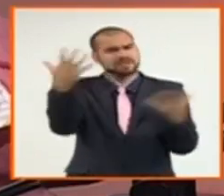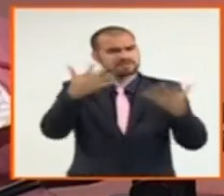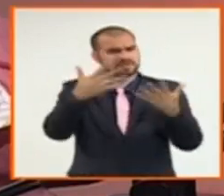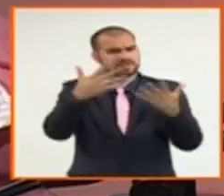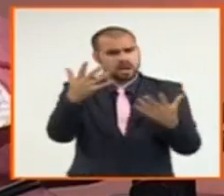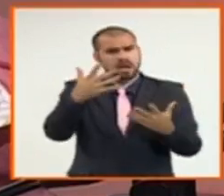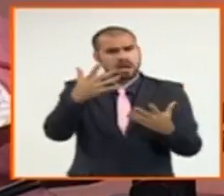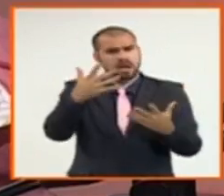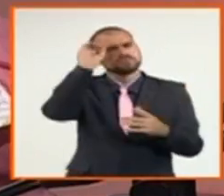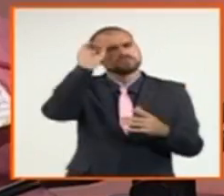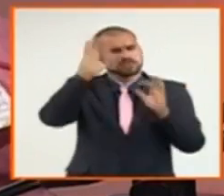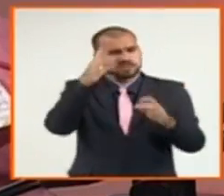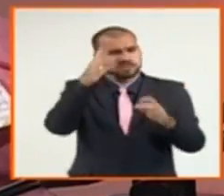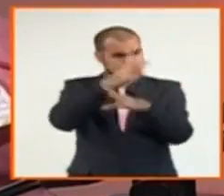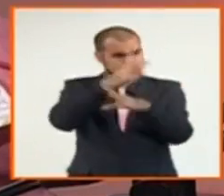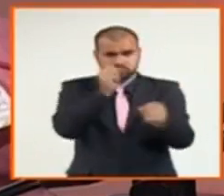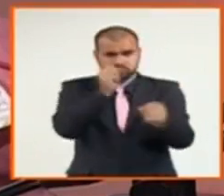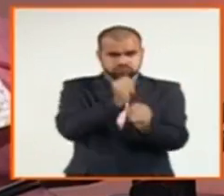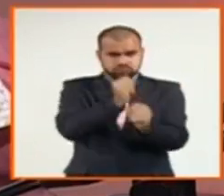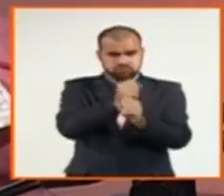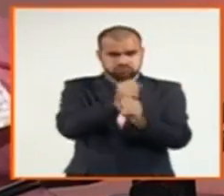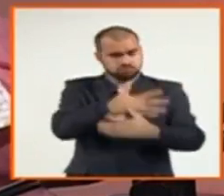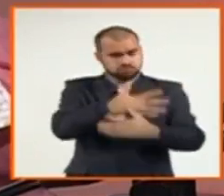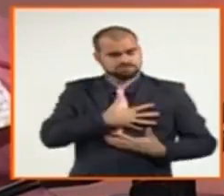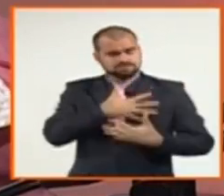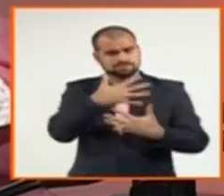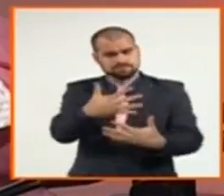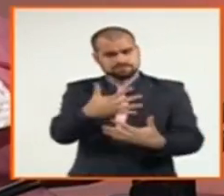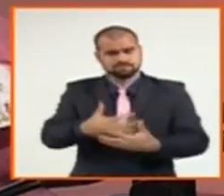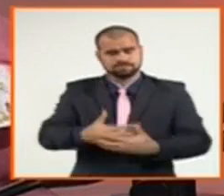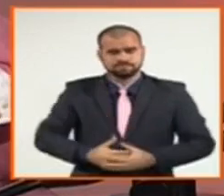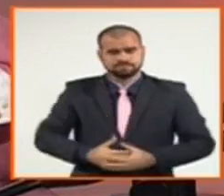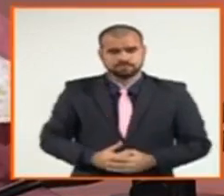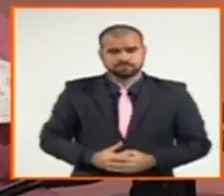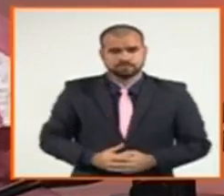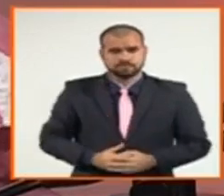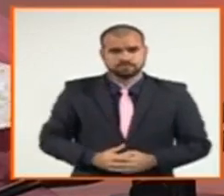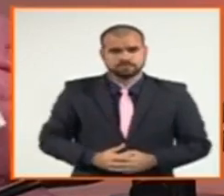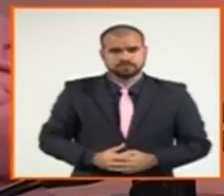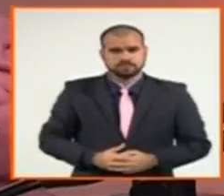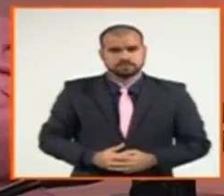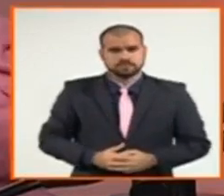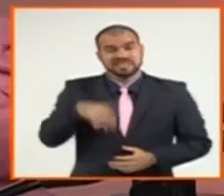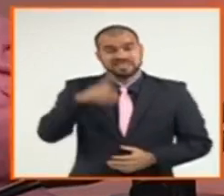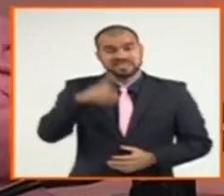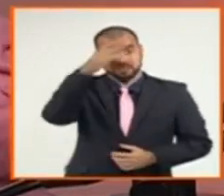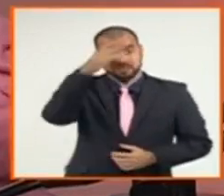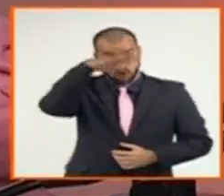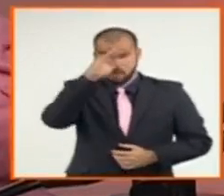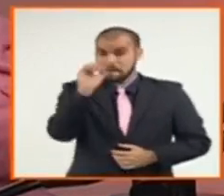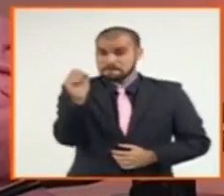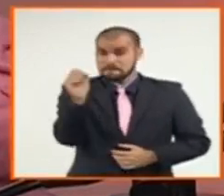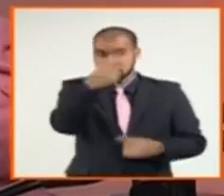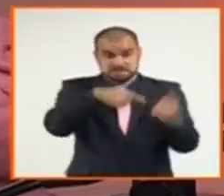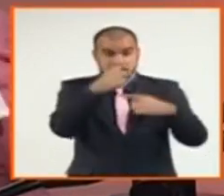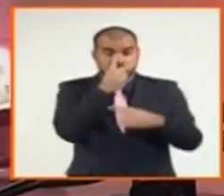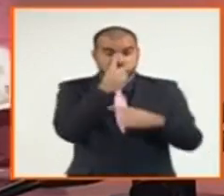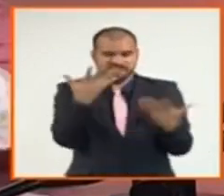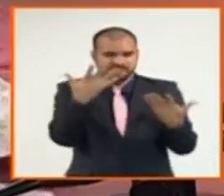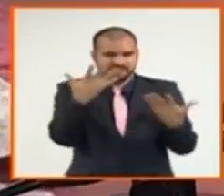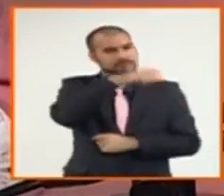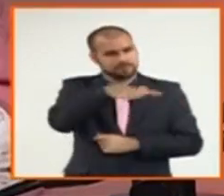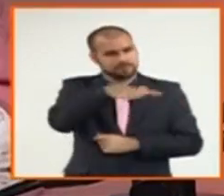el talento y el esfuerzo para que esto fuera posible en un país donde nada hay más importante que un niño. Muy buenas